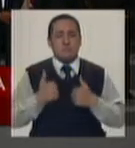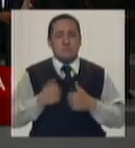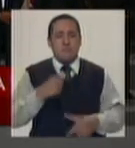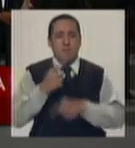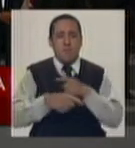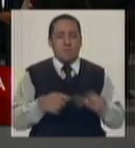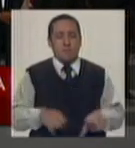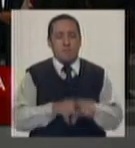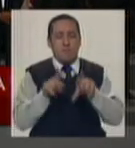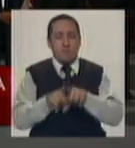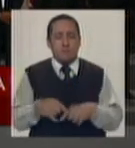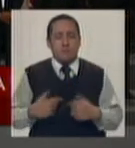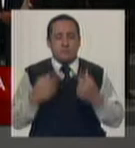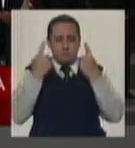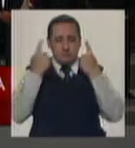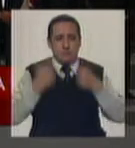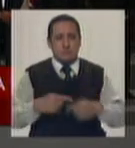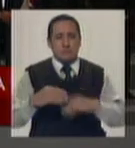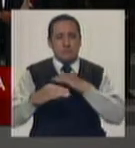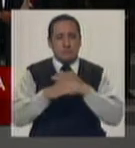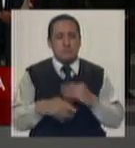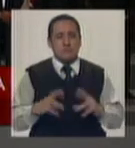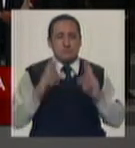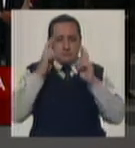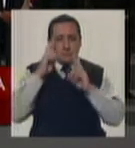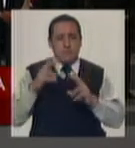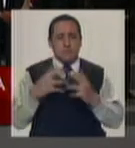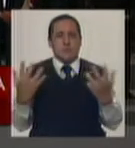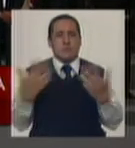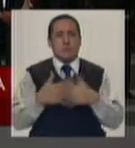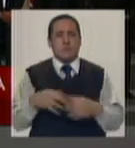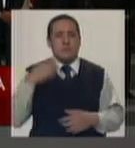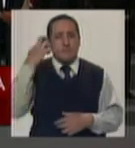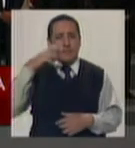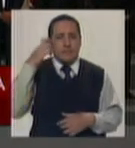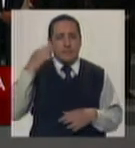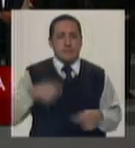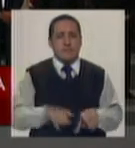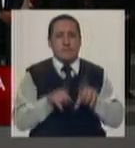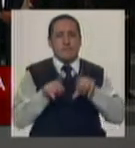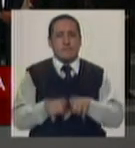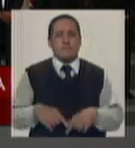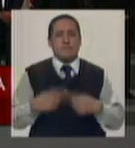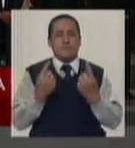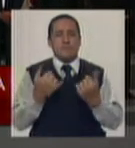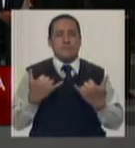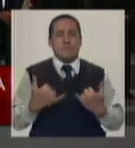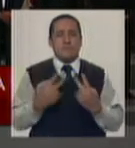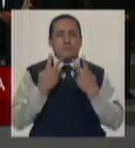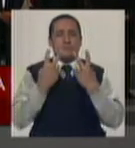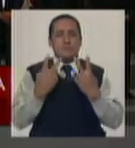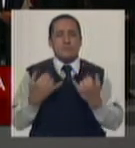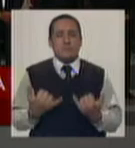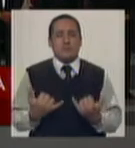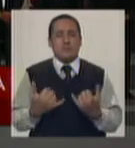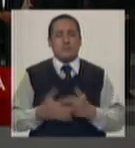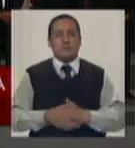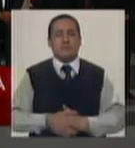que consolidan su democracia, que avanzan en los procesos de integración política y económica. Ya estamos observando